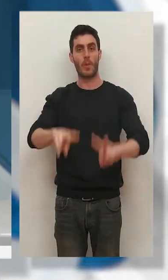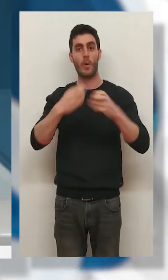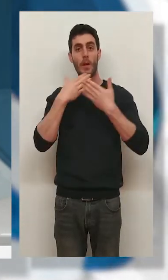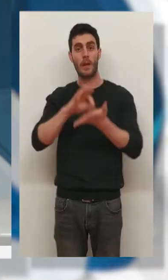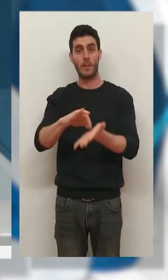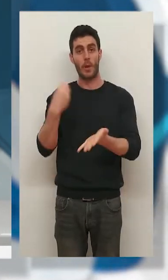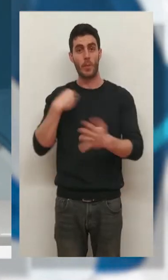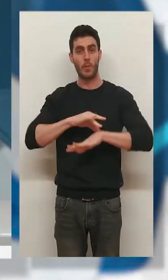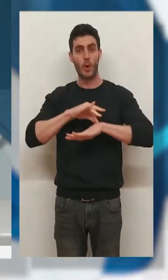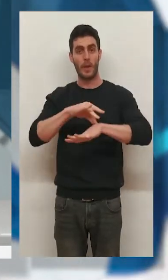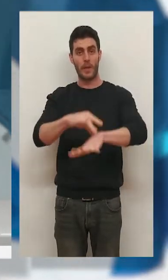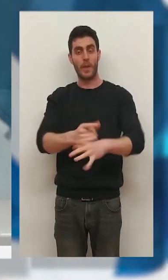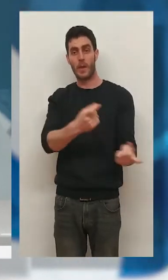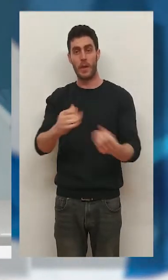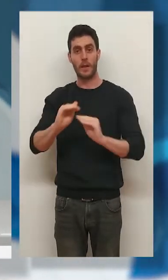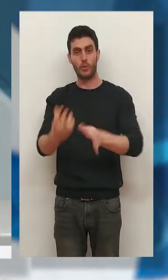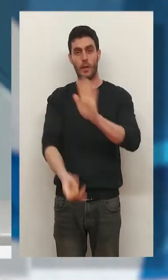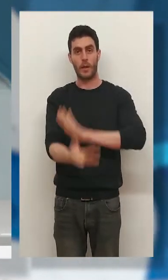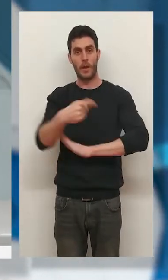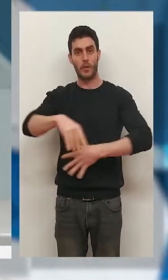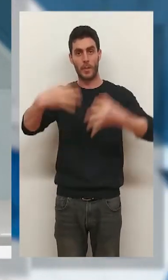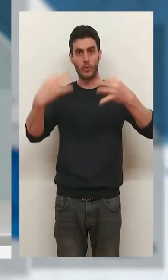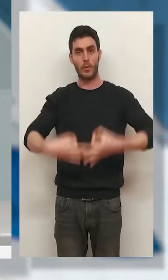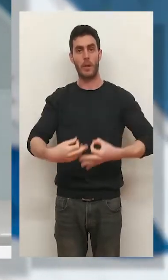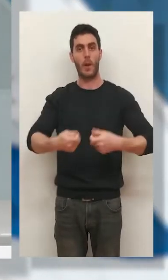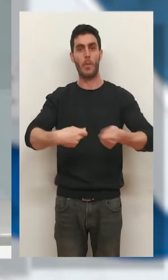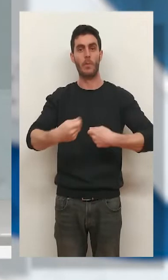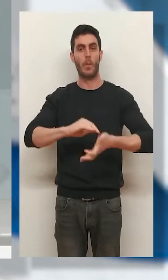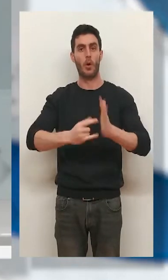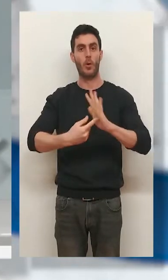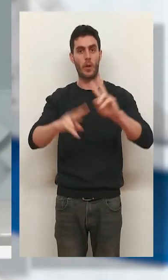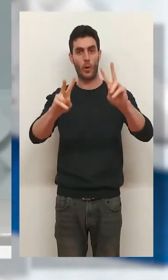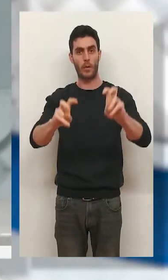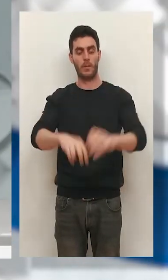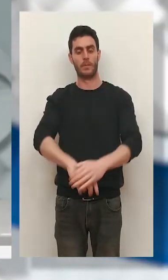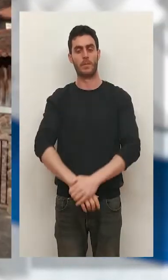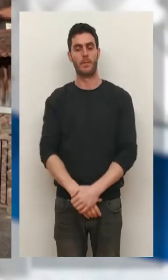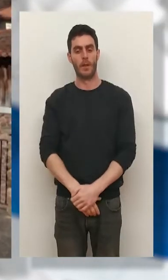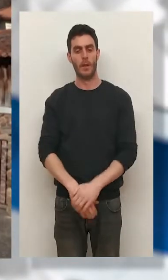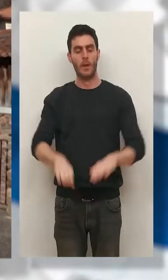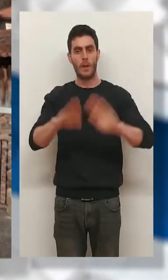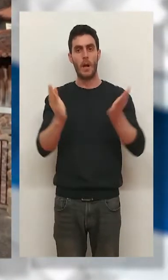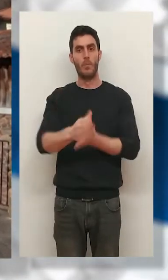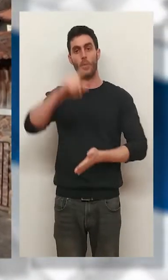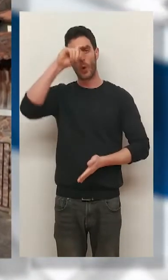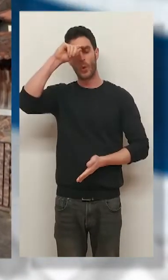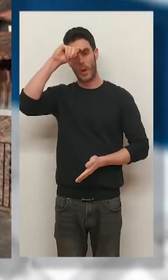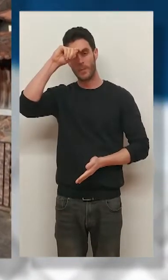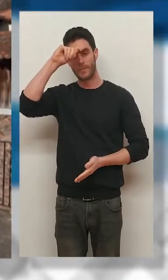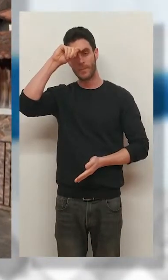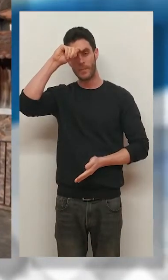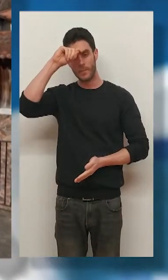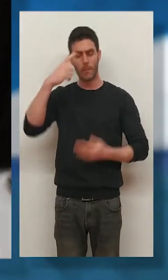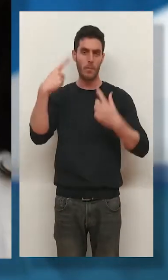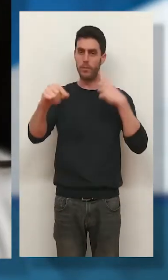servicio. Gracias a él serán orientados en sus necesidades de creación y consolidación de nuevos proyectos. El mundo rural se reinventa